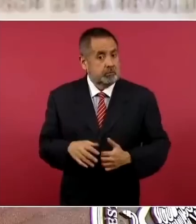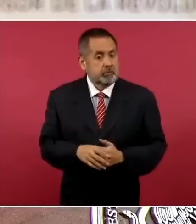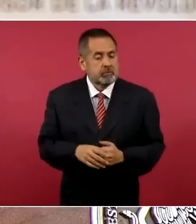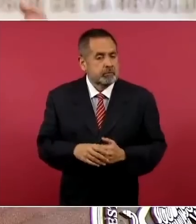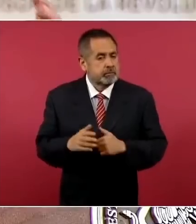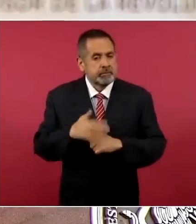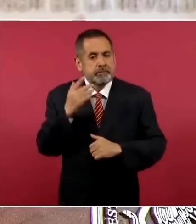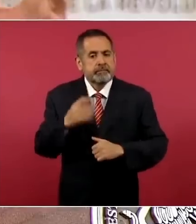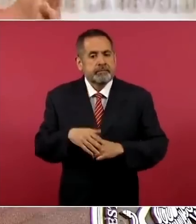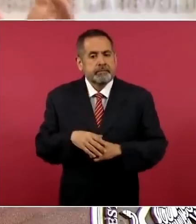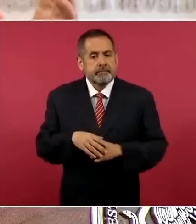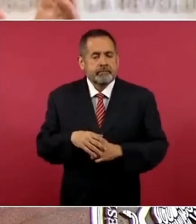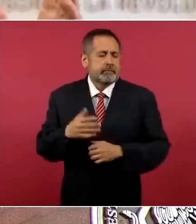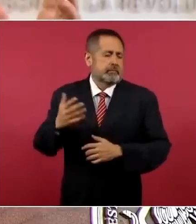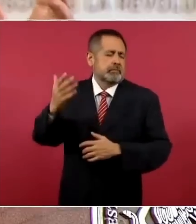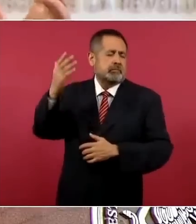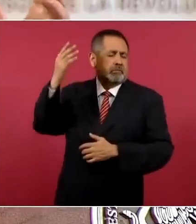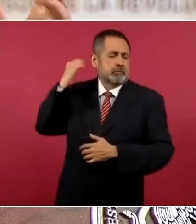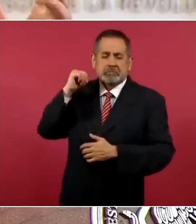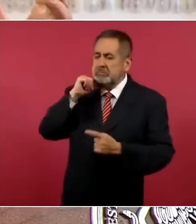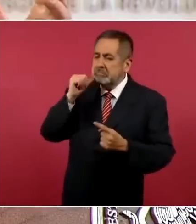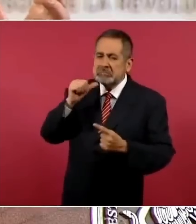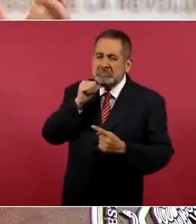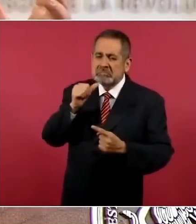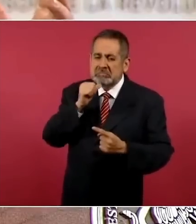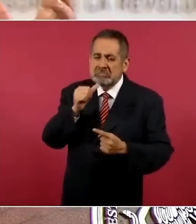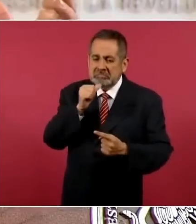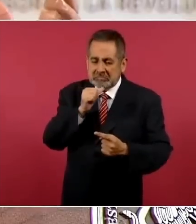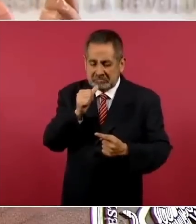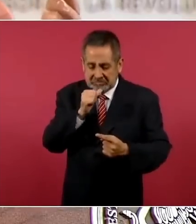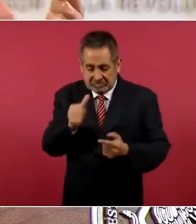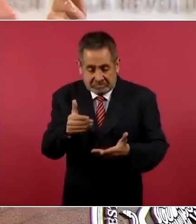porque por primera vez en mucho tiempo